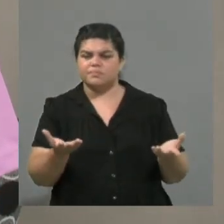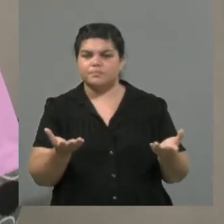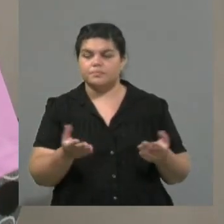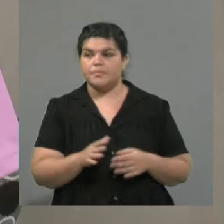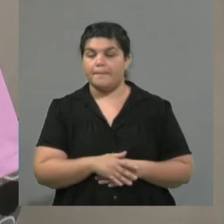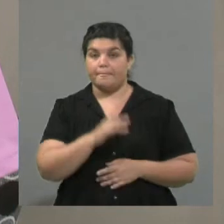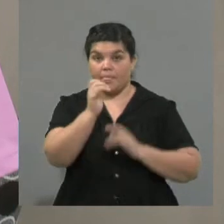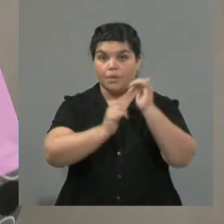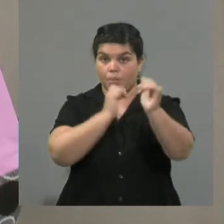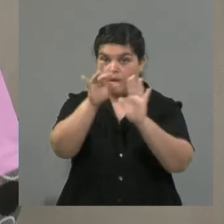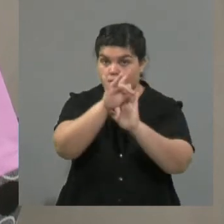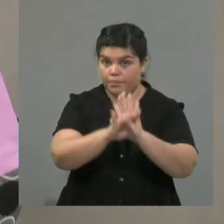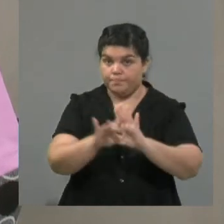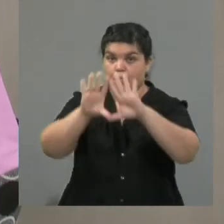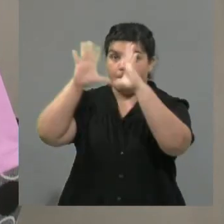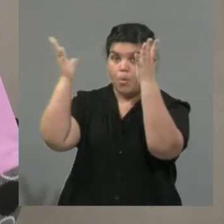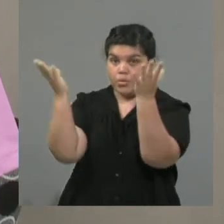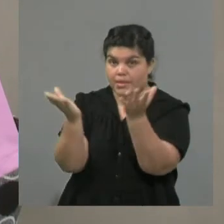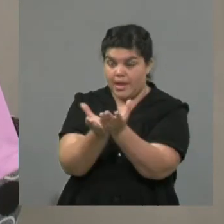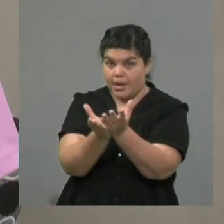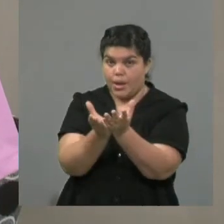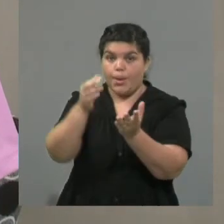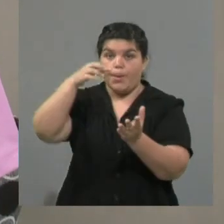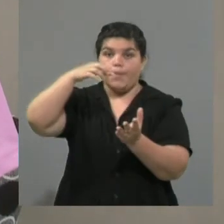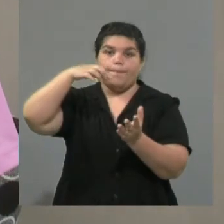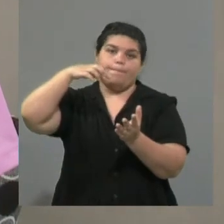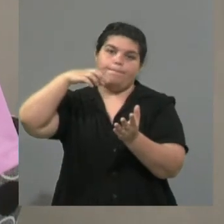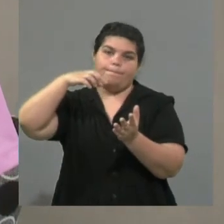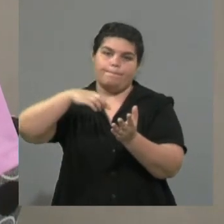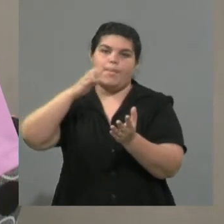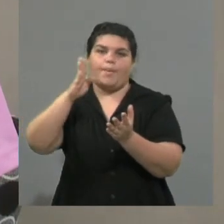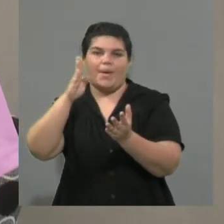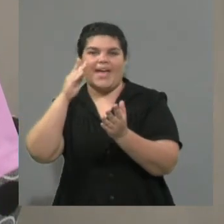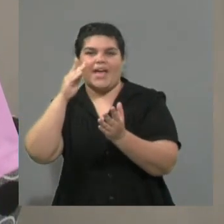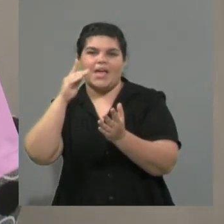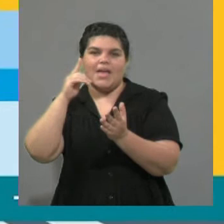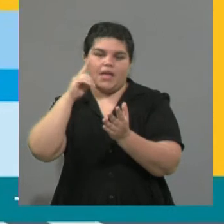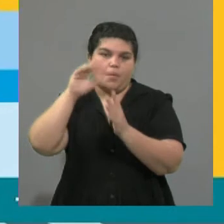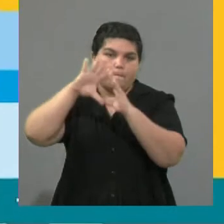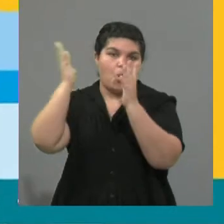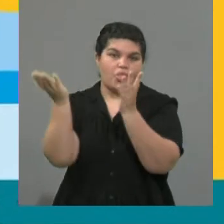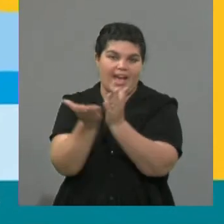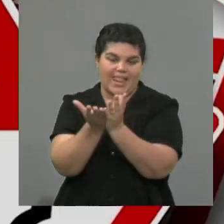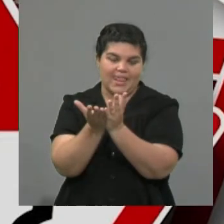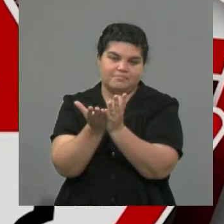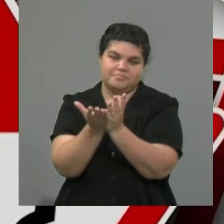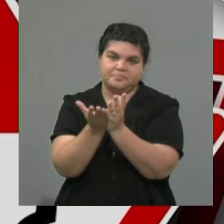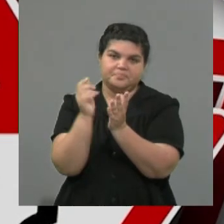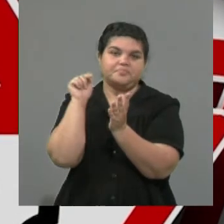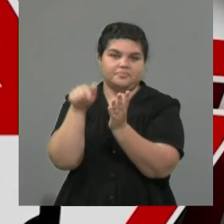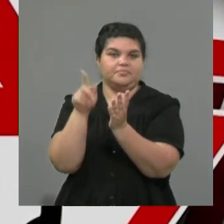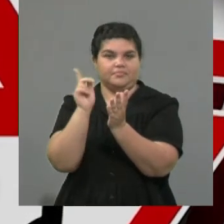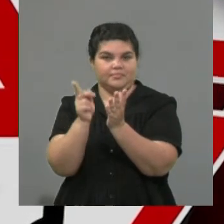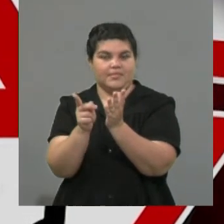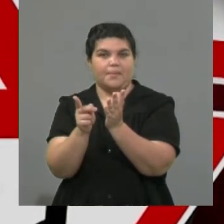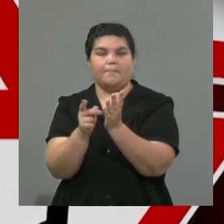el Producto Bruto Mundial, es decir, todo lo que está hecho y existe por el